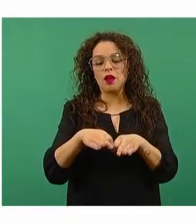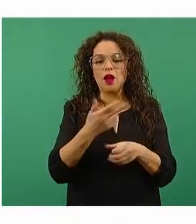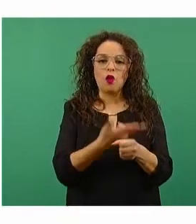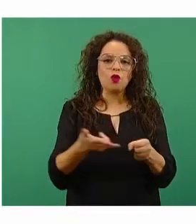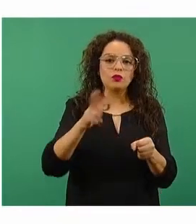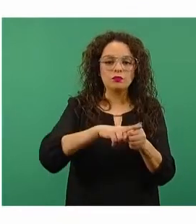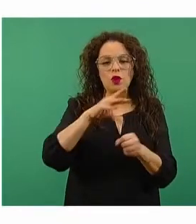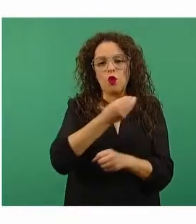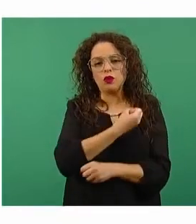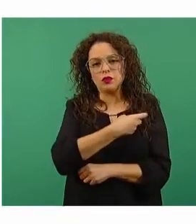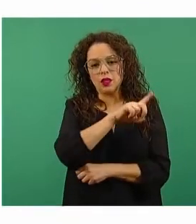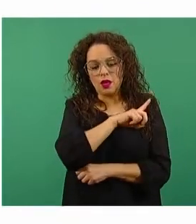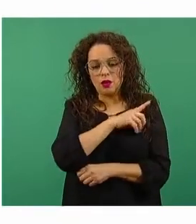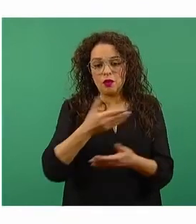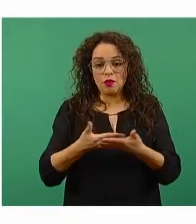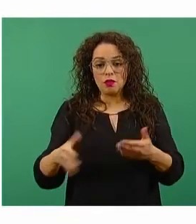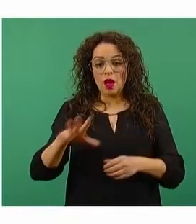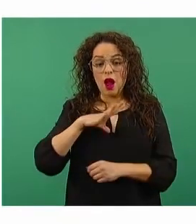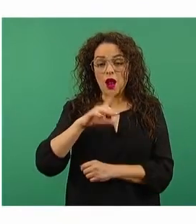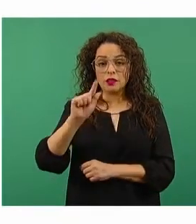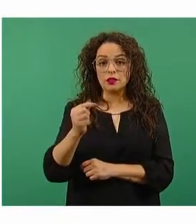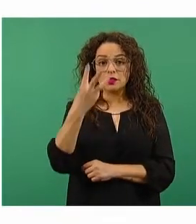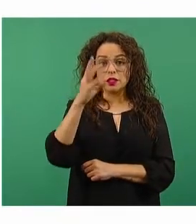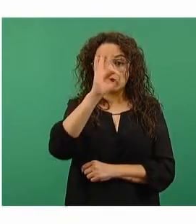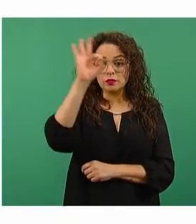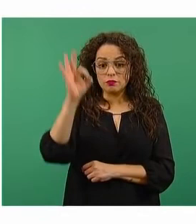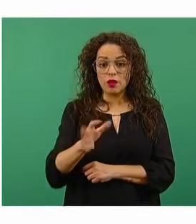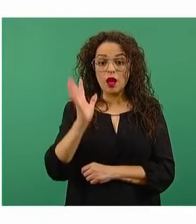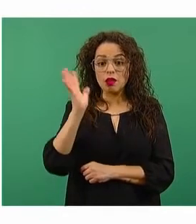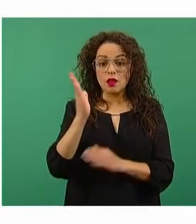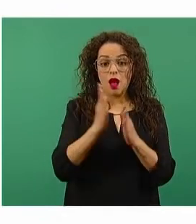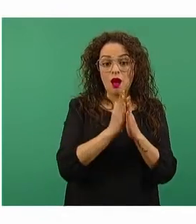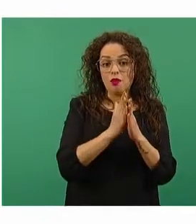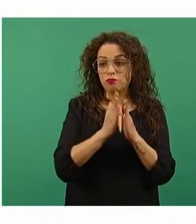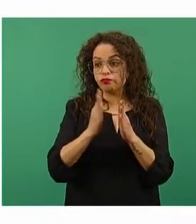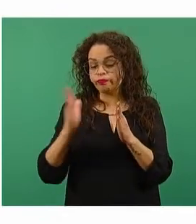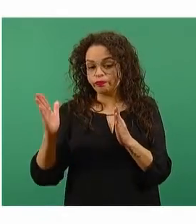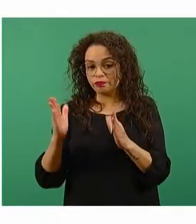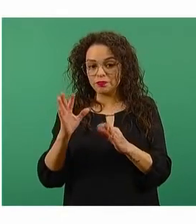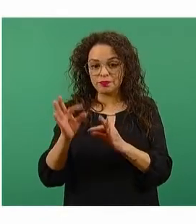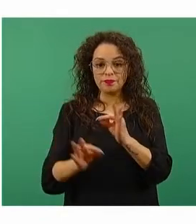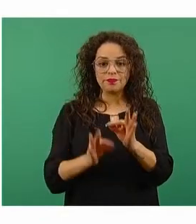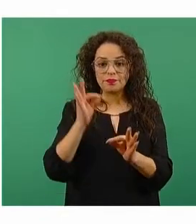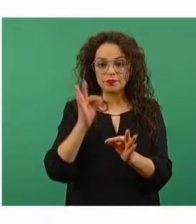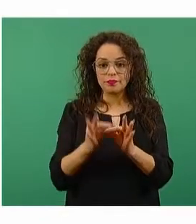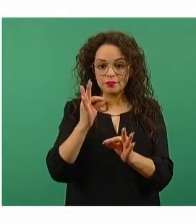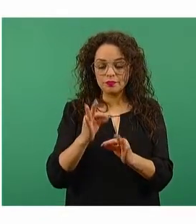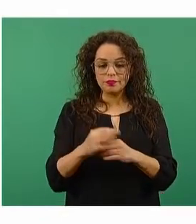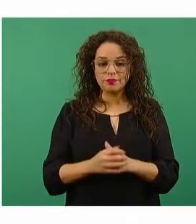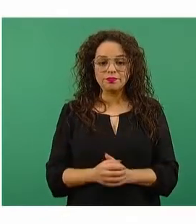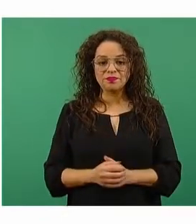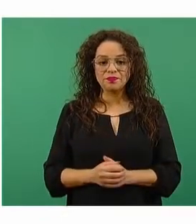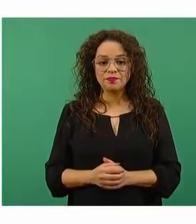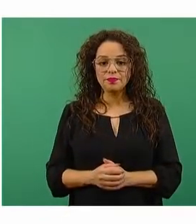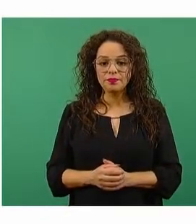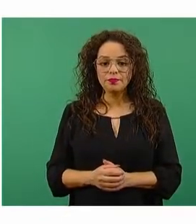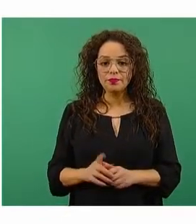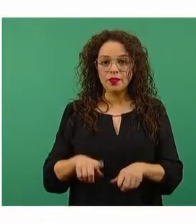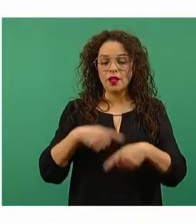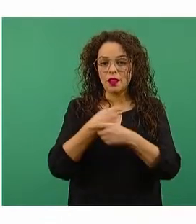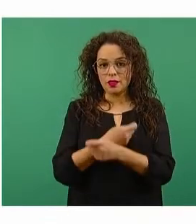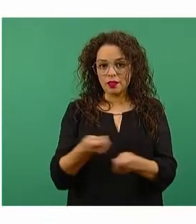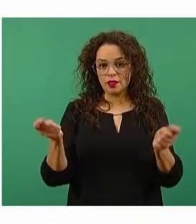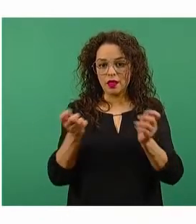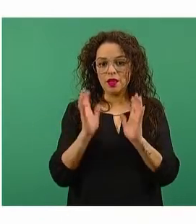del 73% en función de las segundas dosis, es decir, ya de esquemas completos que se han aplicado a